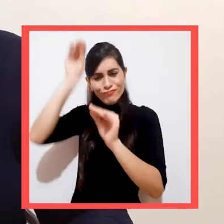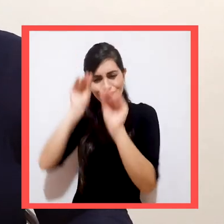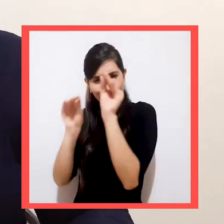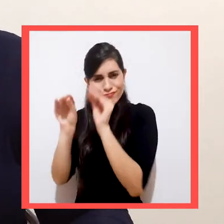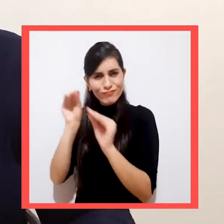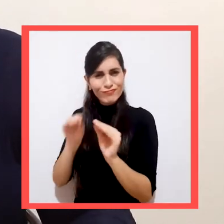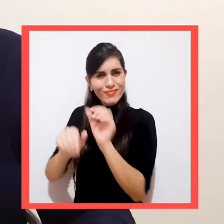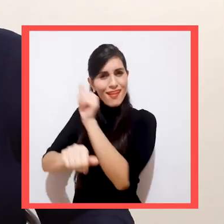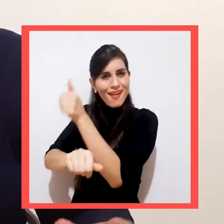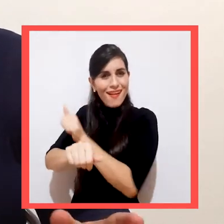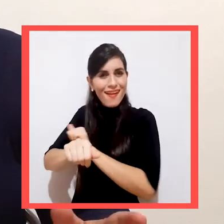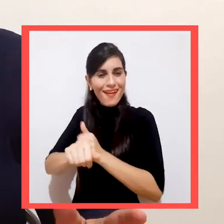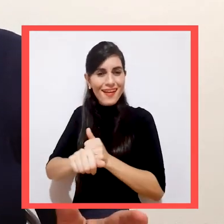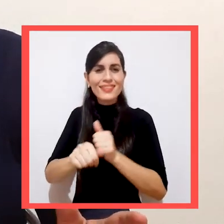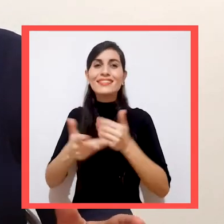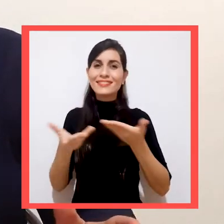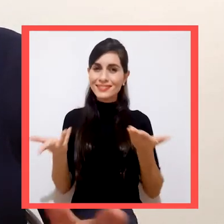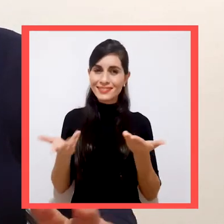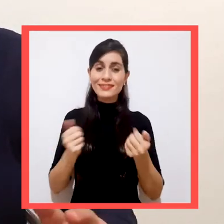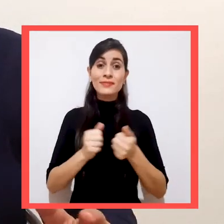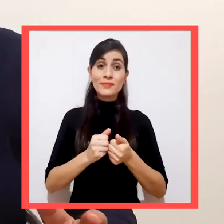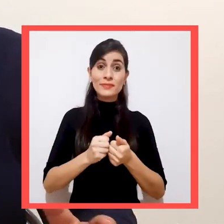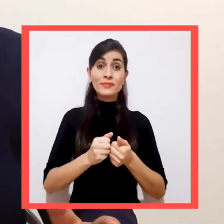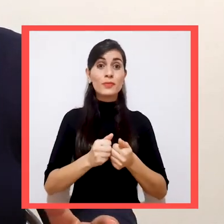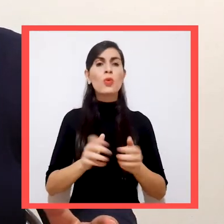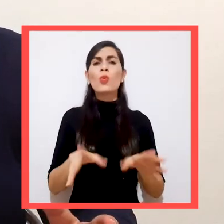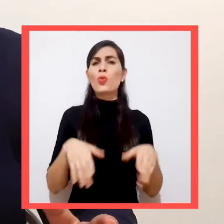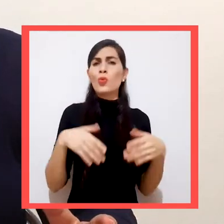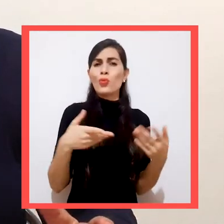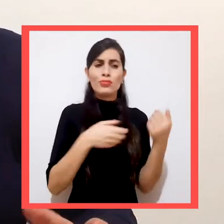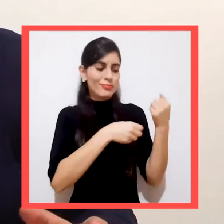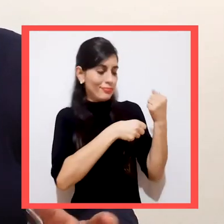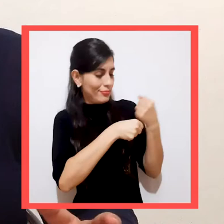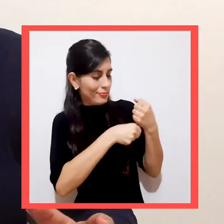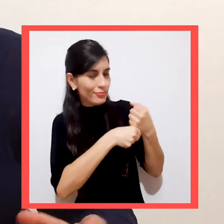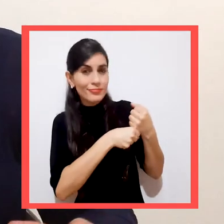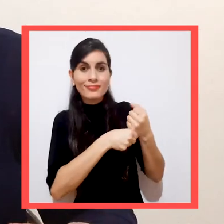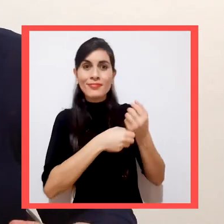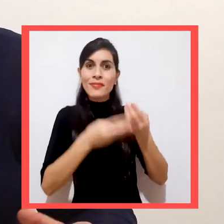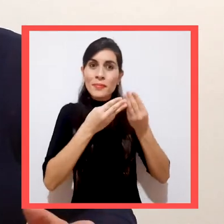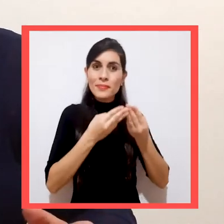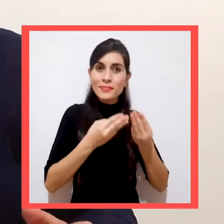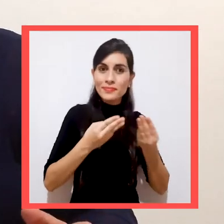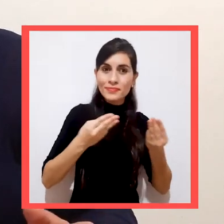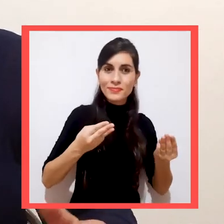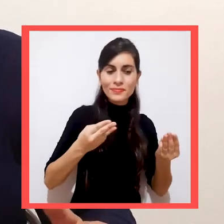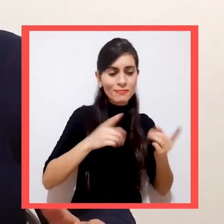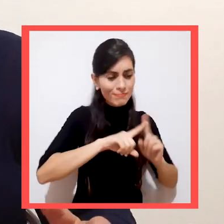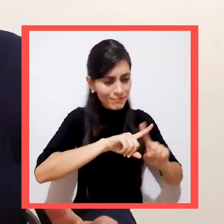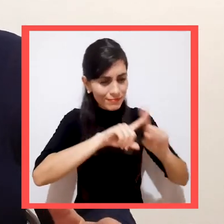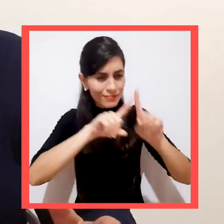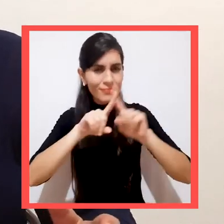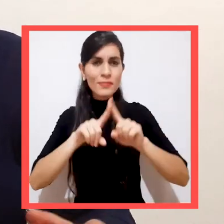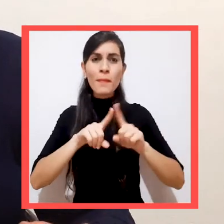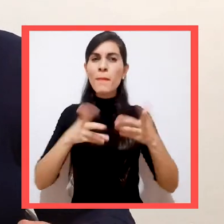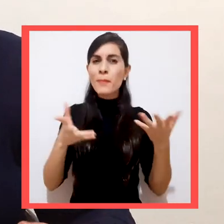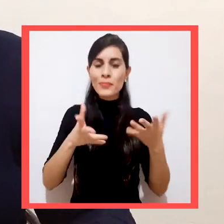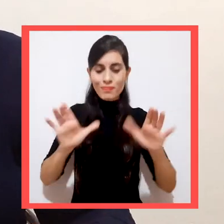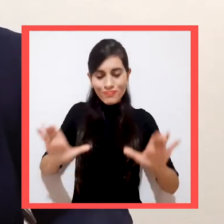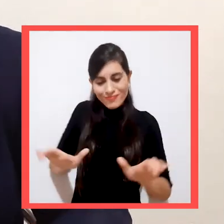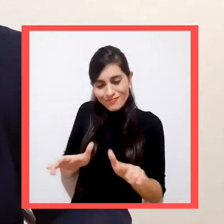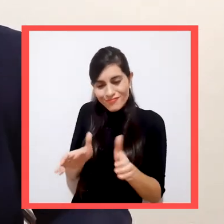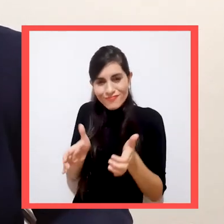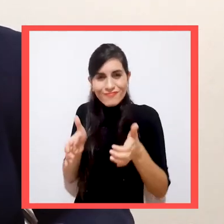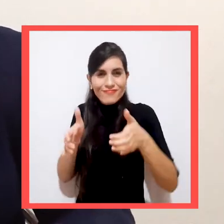esta ocasión veremos un poco de cómo podemos trabajar con materiales alternativos para hacer modelado en